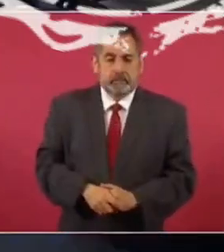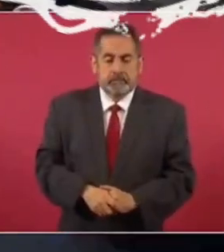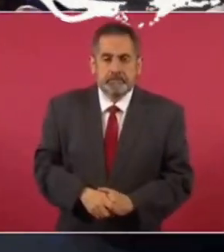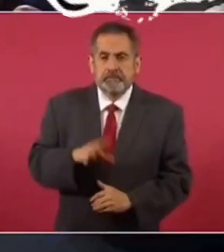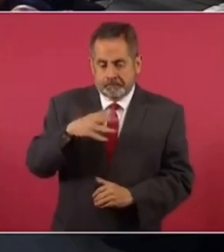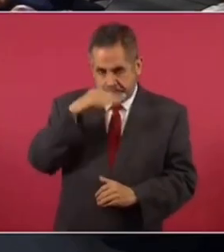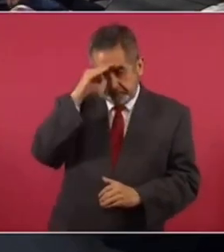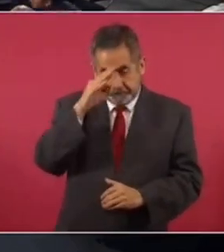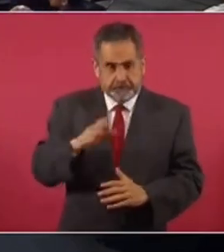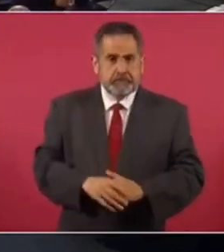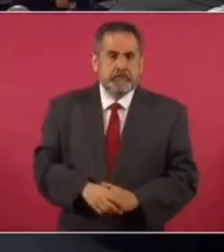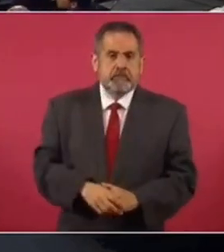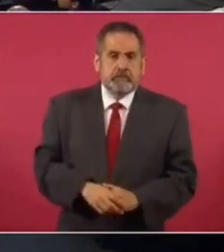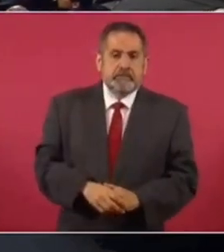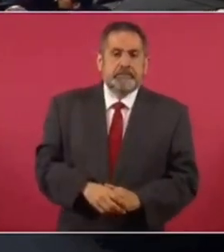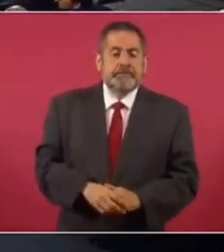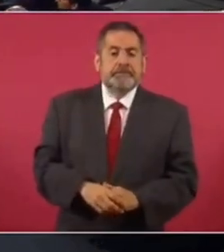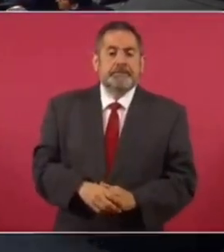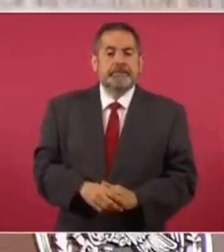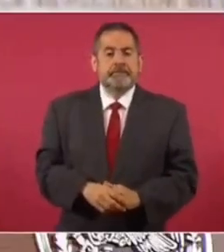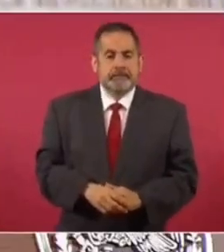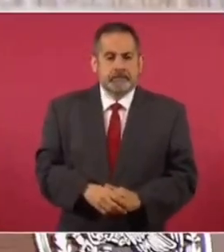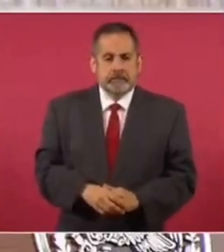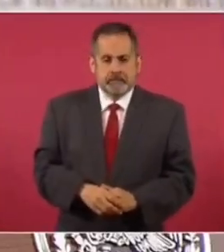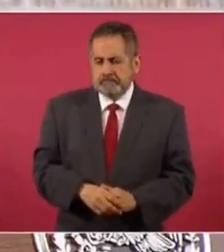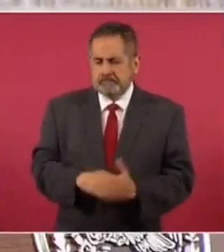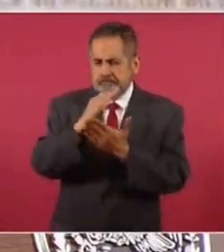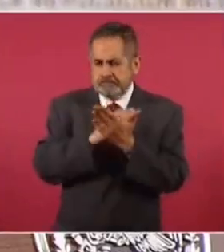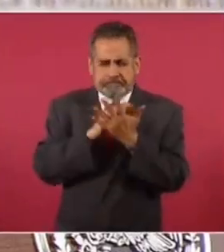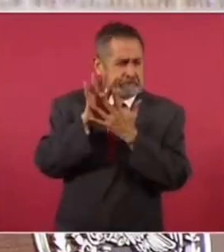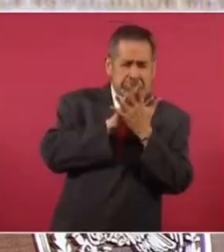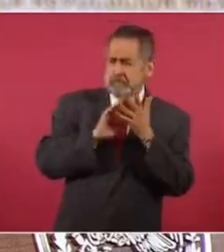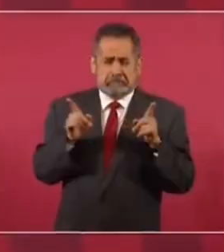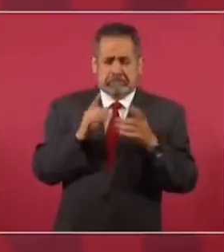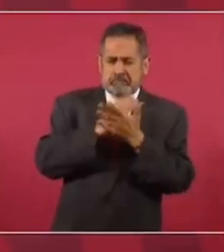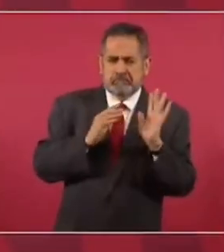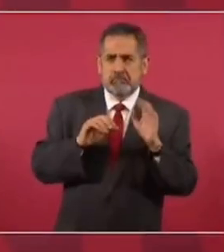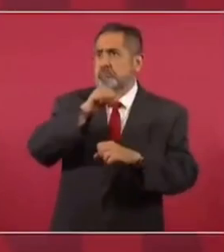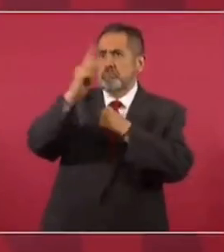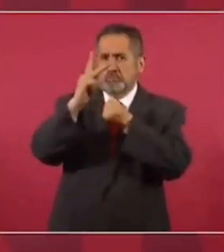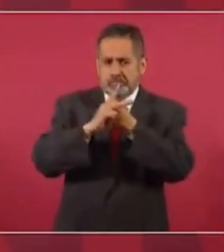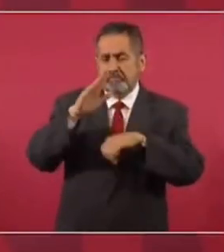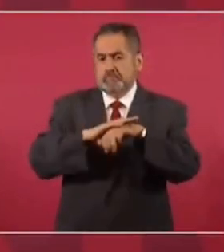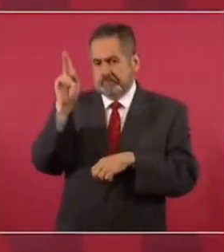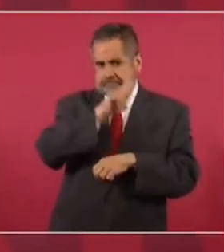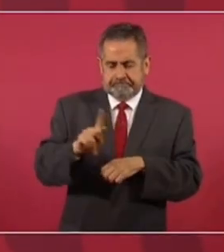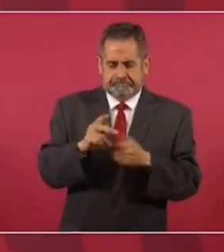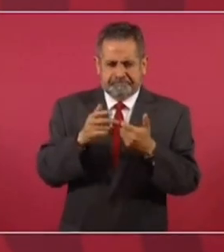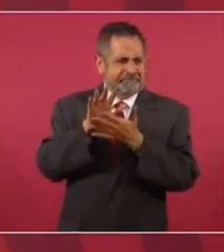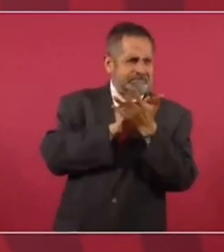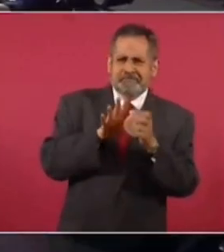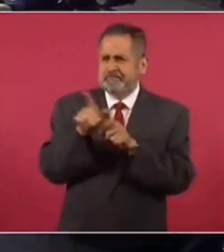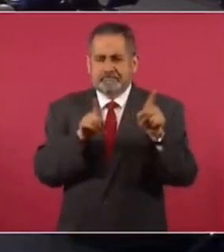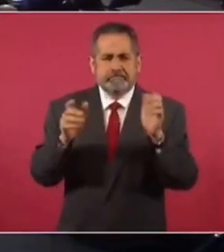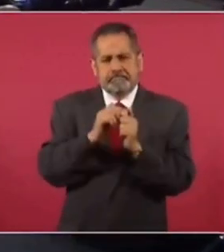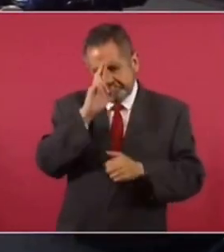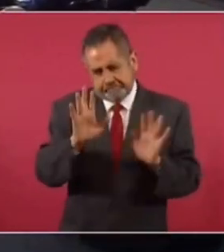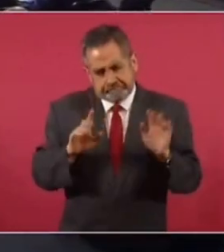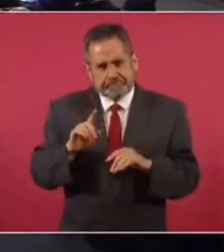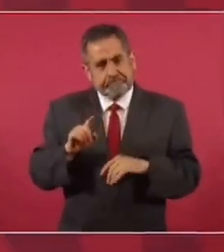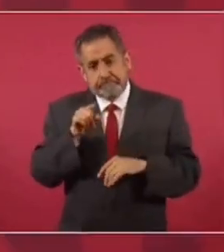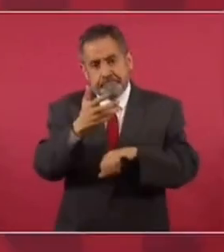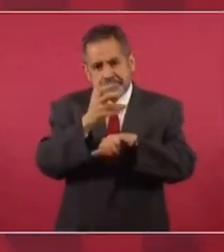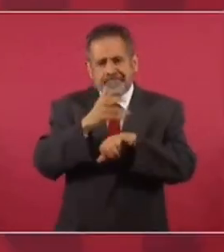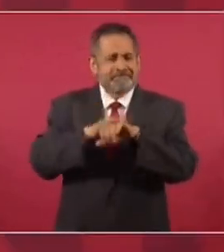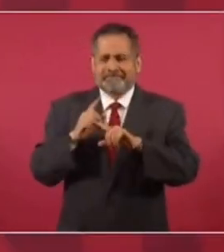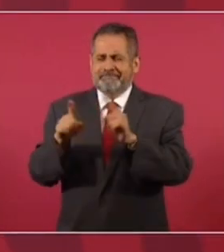Bueno, yo pienso que hay menos polarización en México que en otros países. Con todo respeto, hay más polarización